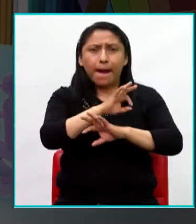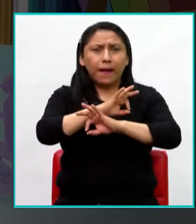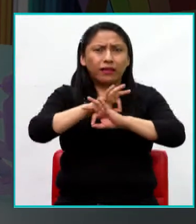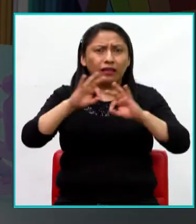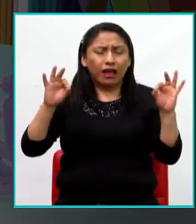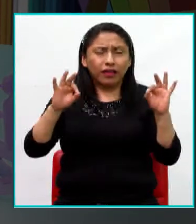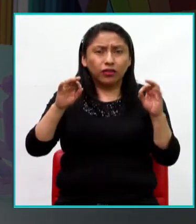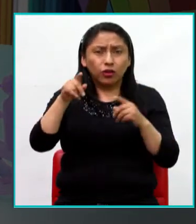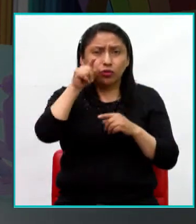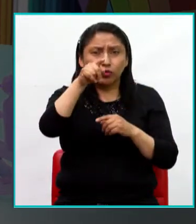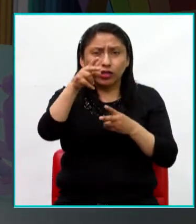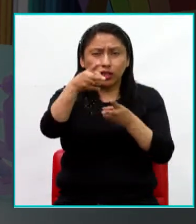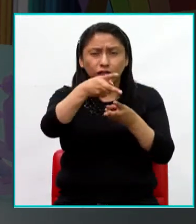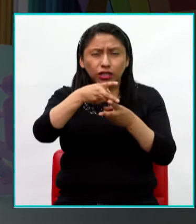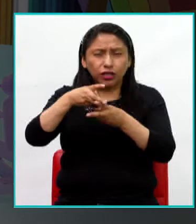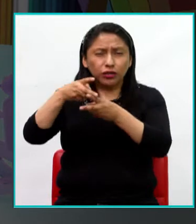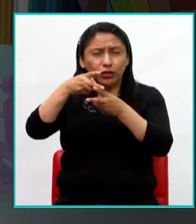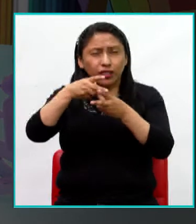sus dientecitos.